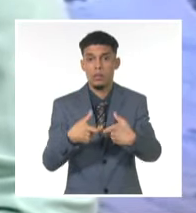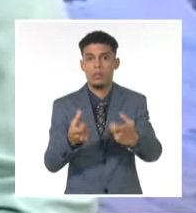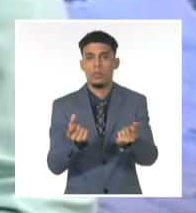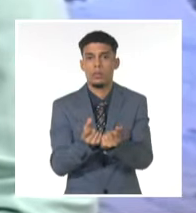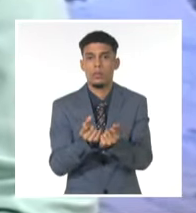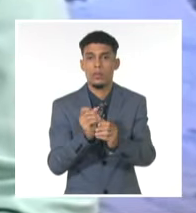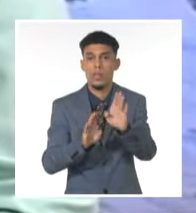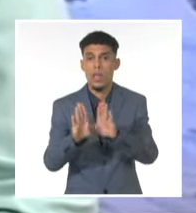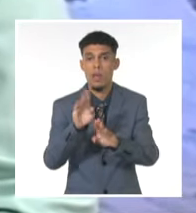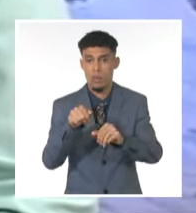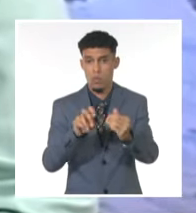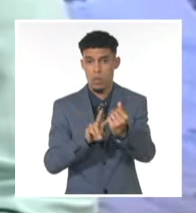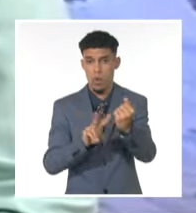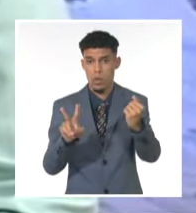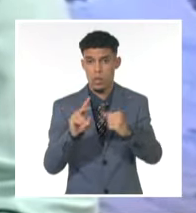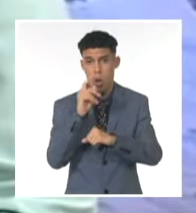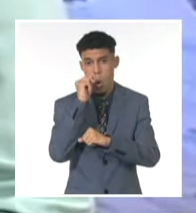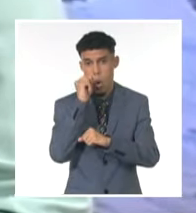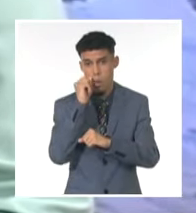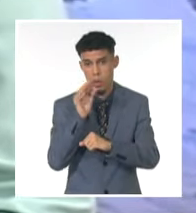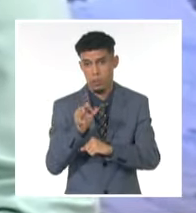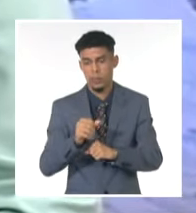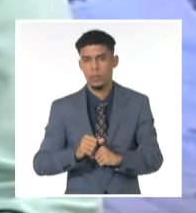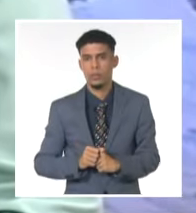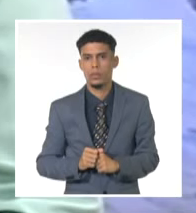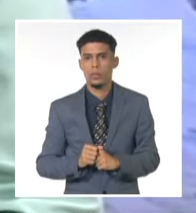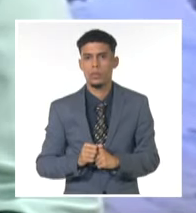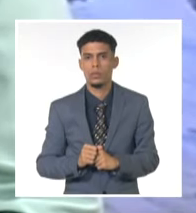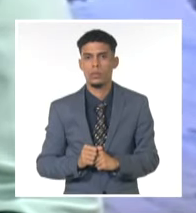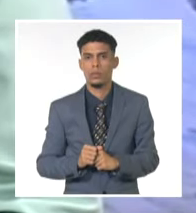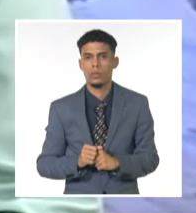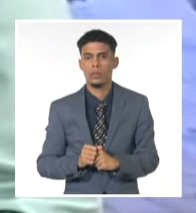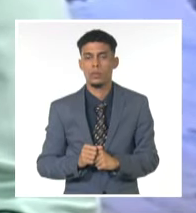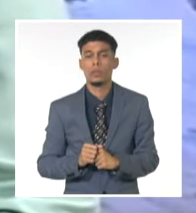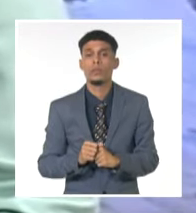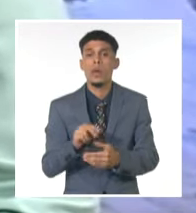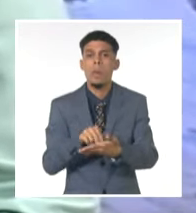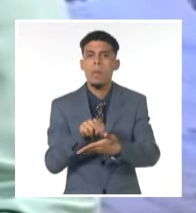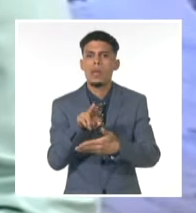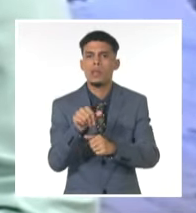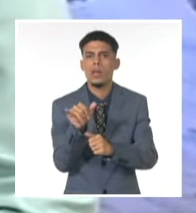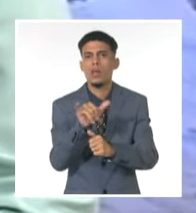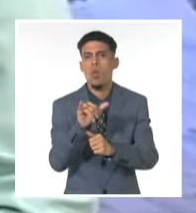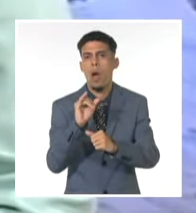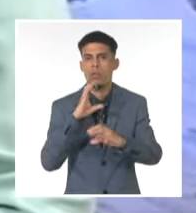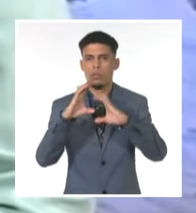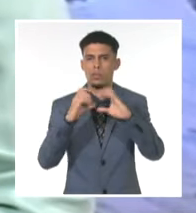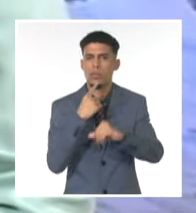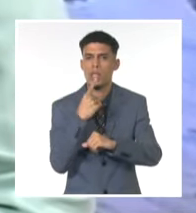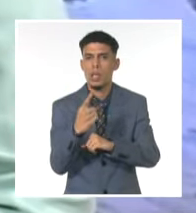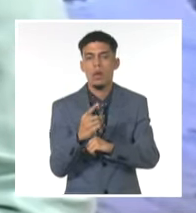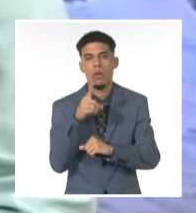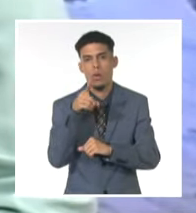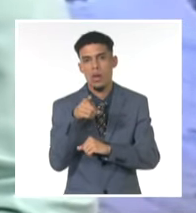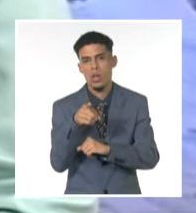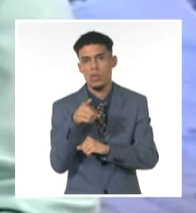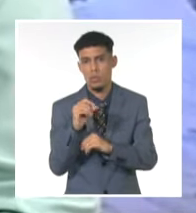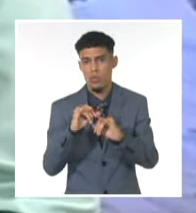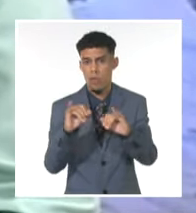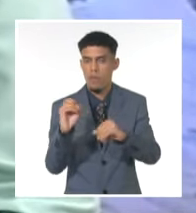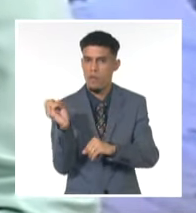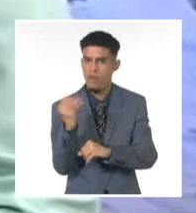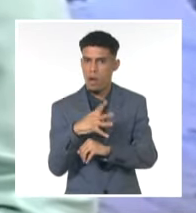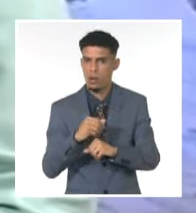en nuestra provincia, Joel Pérez García, a través de un comunicado desmintió semejante información.